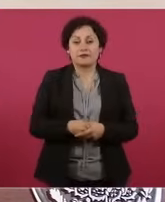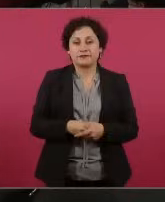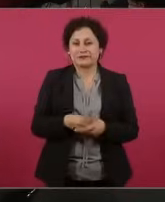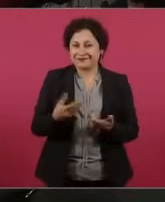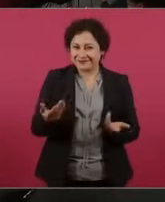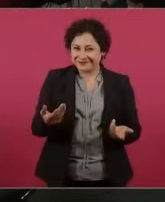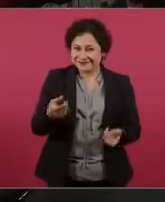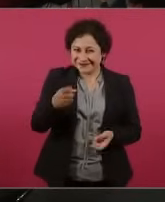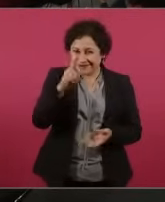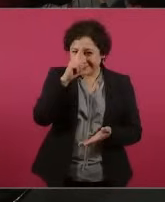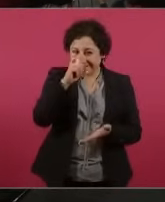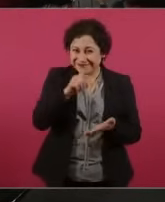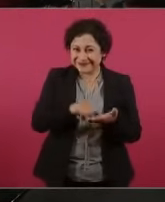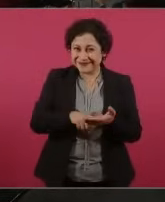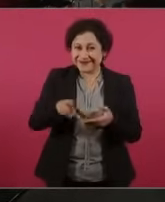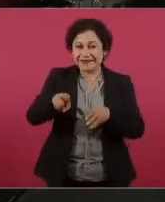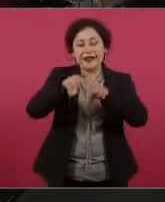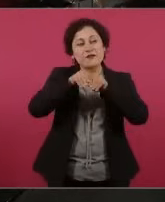Imagínense.